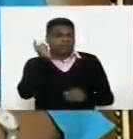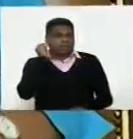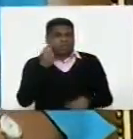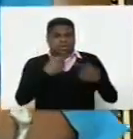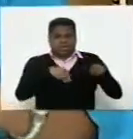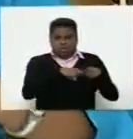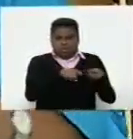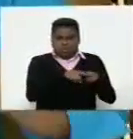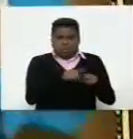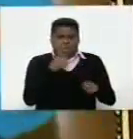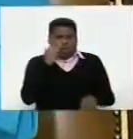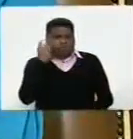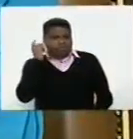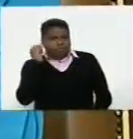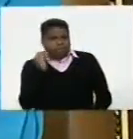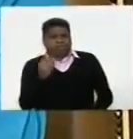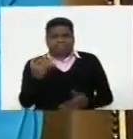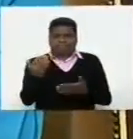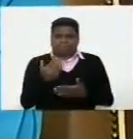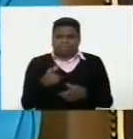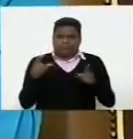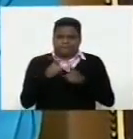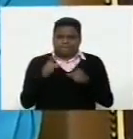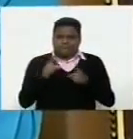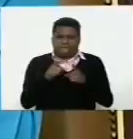estas palabras, por habernos traído